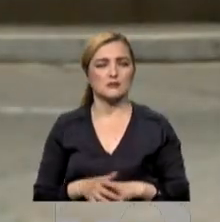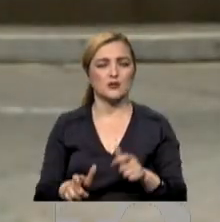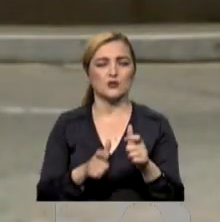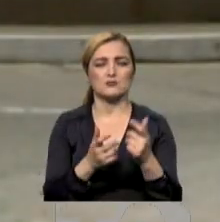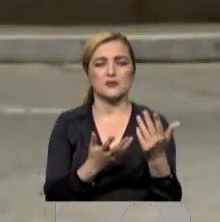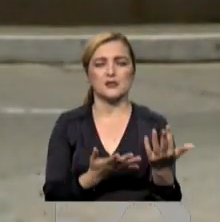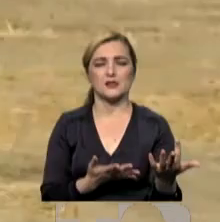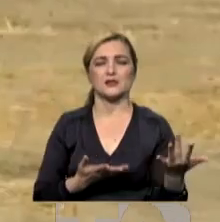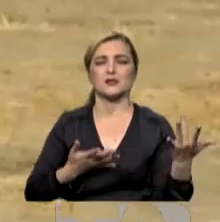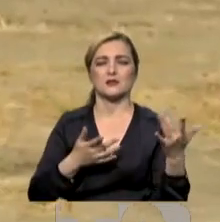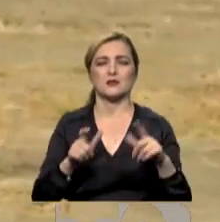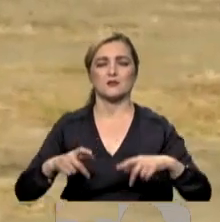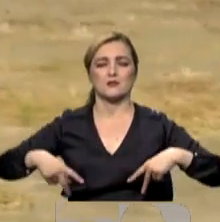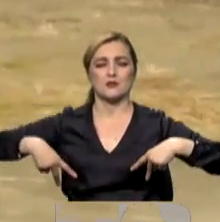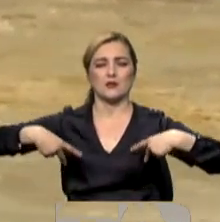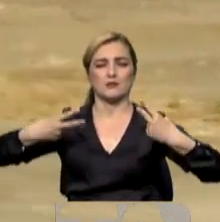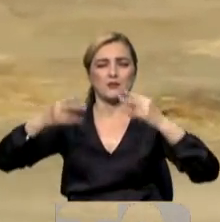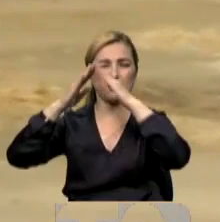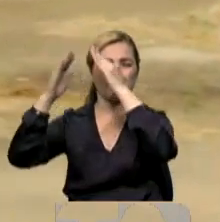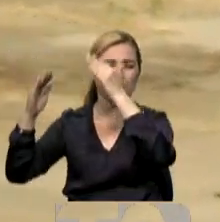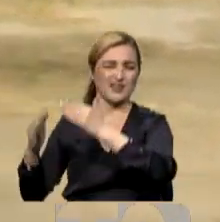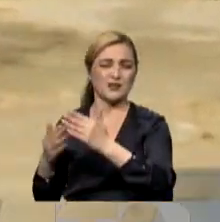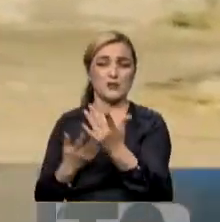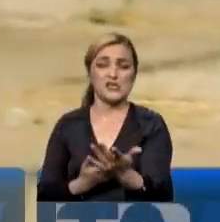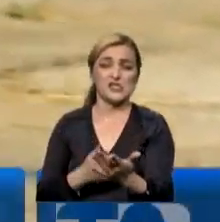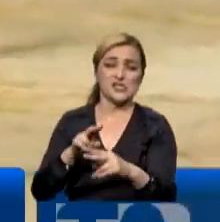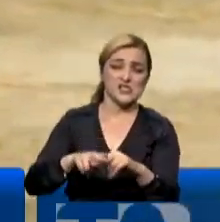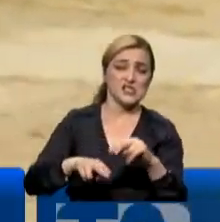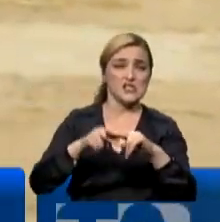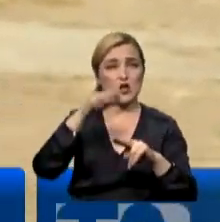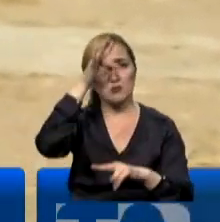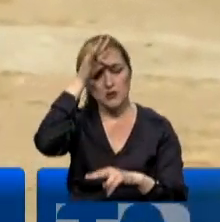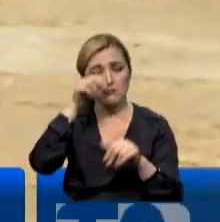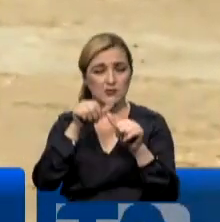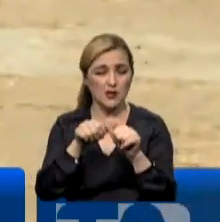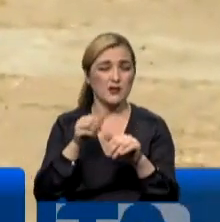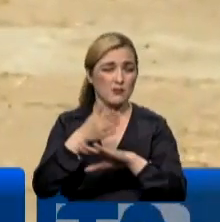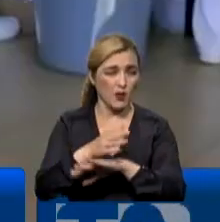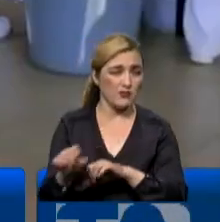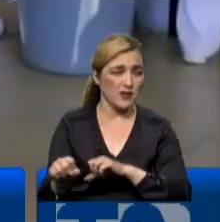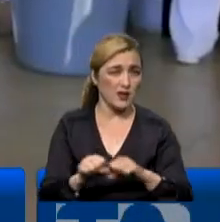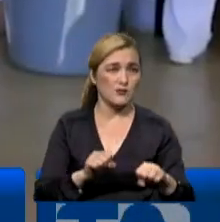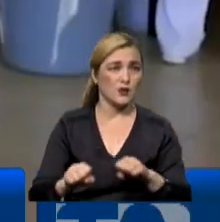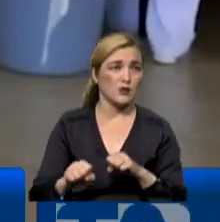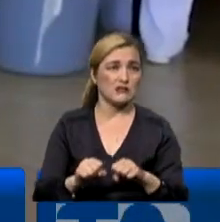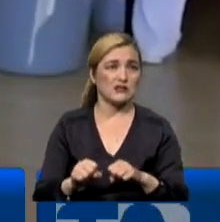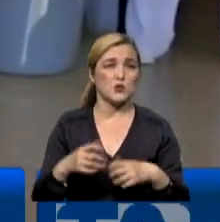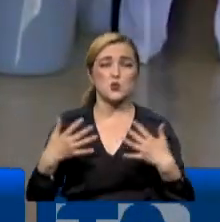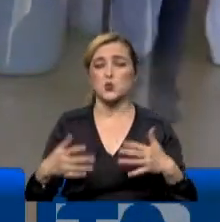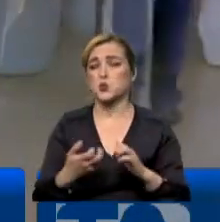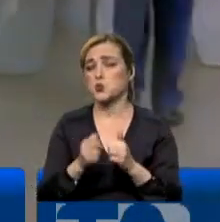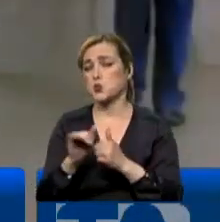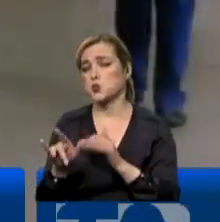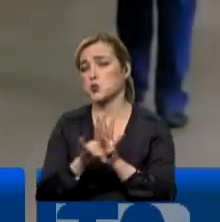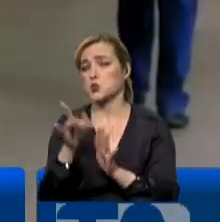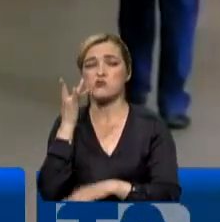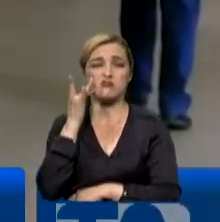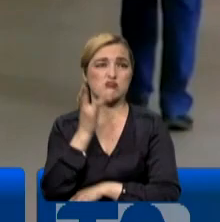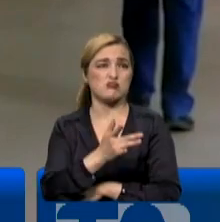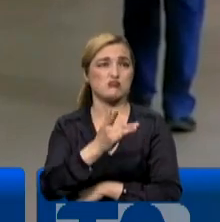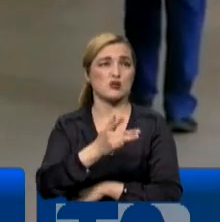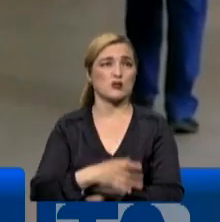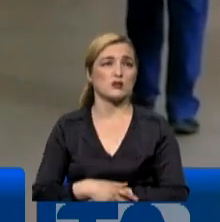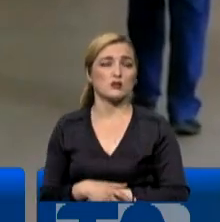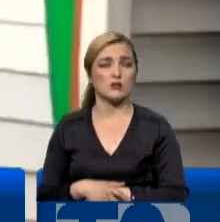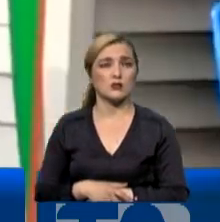que han tenido que llevar quienes viven en bahía para que se construya su hospital permanente tras el terremoto mira acompañada de irregularidades en